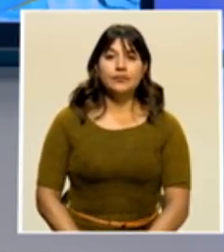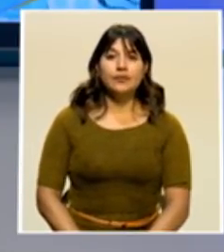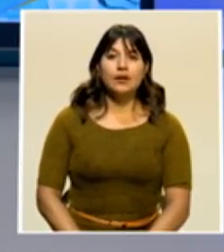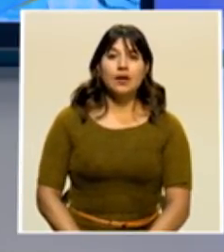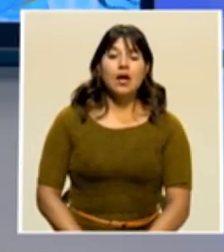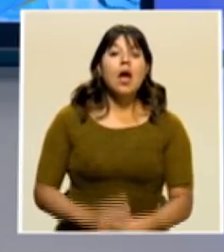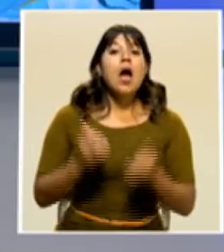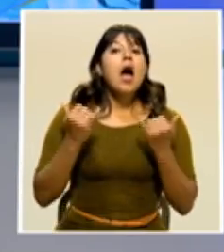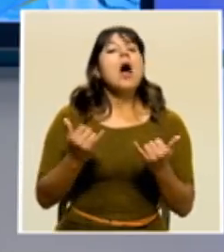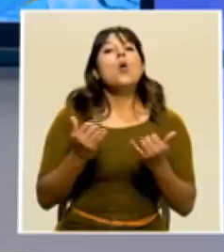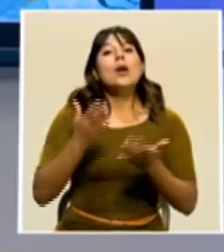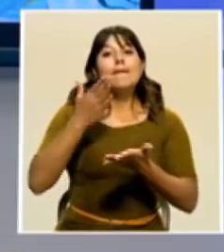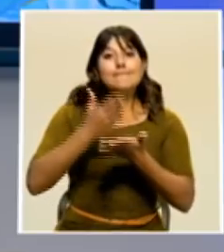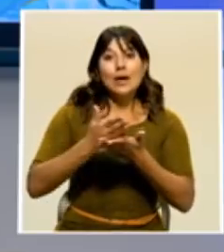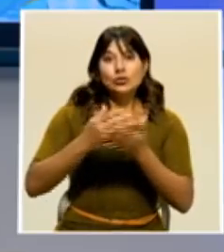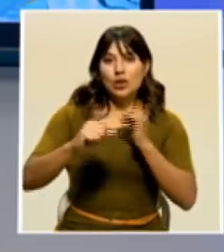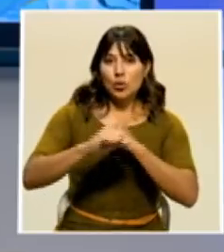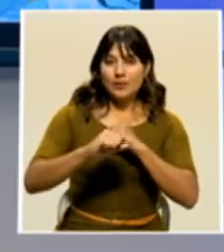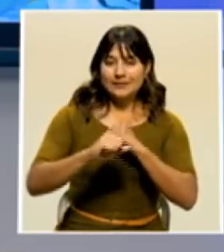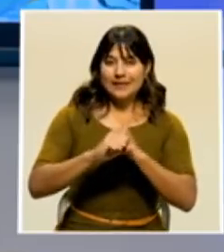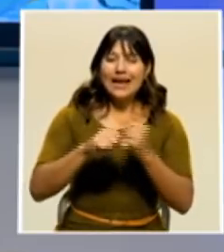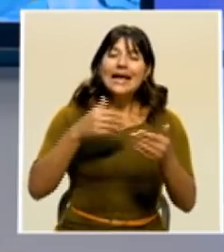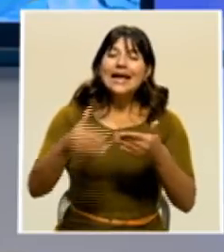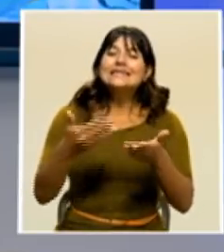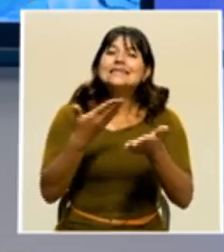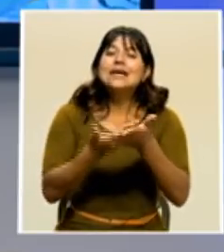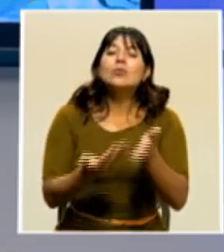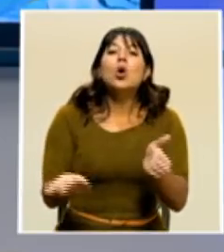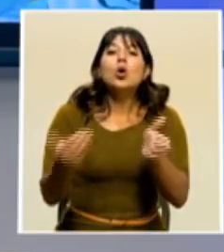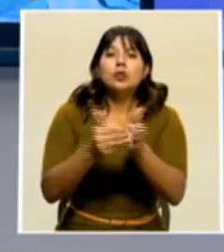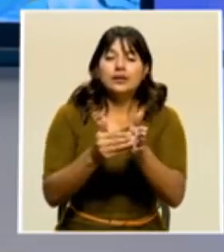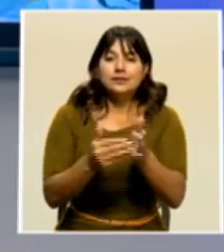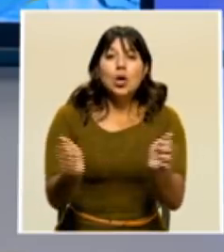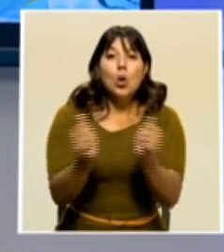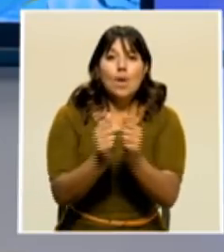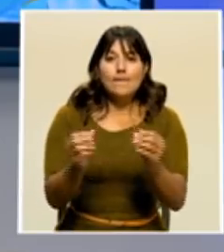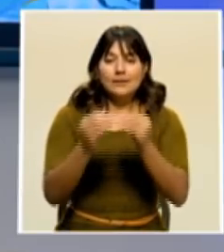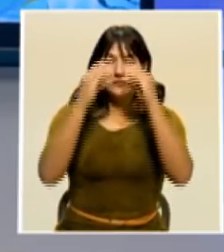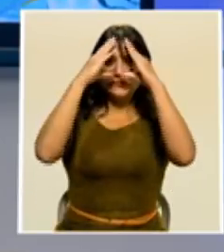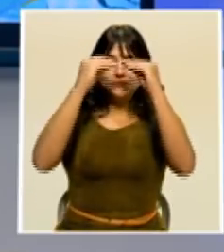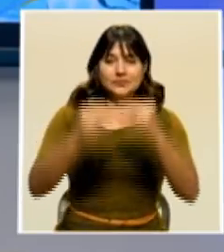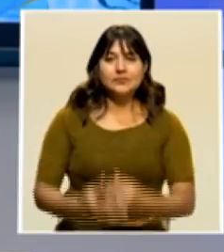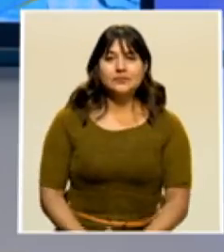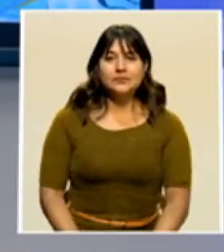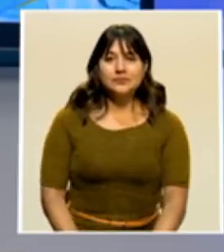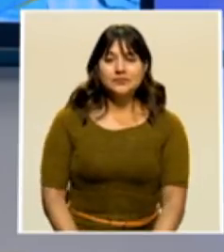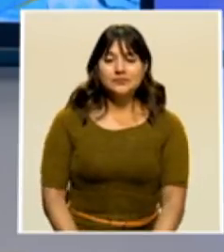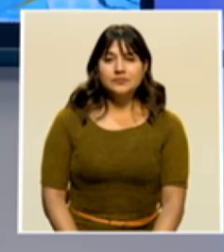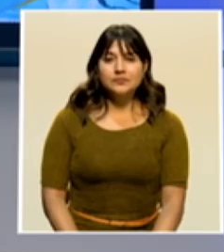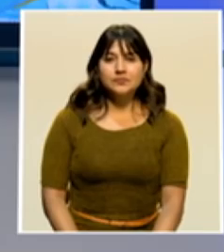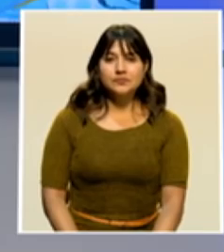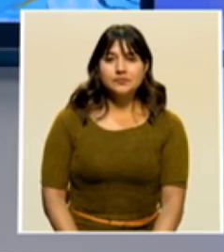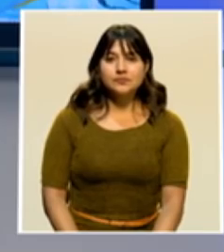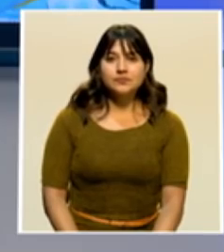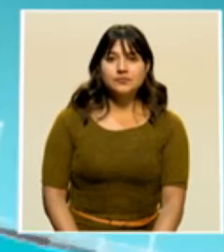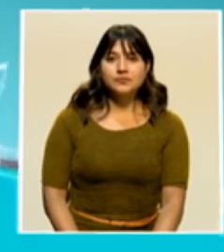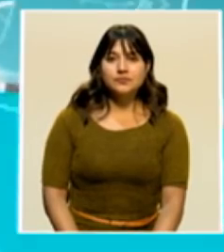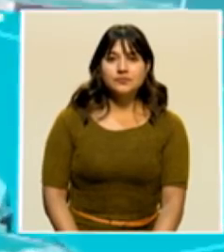Vamos ahora a hacer una pausa comercial y enseguida venimos con más información.